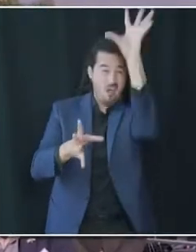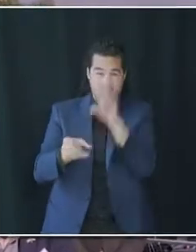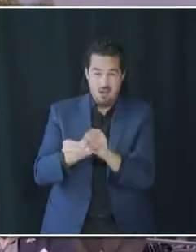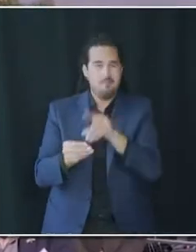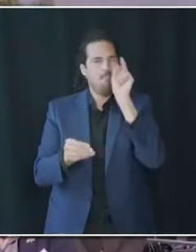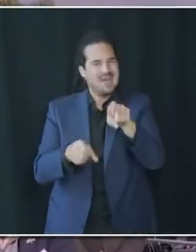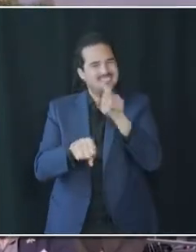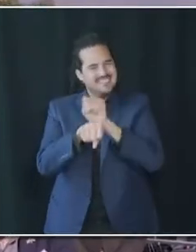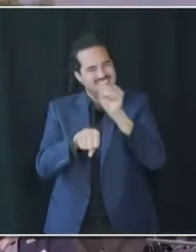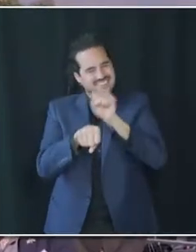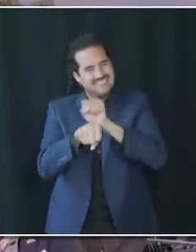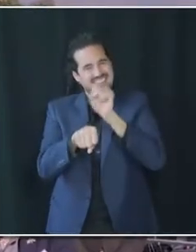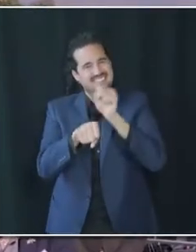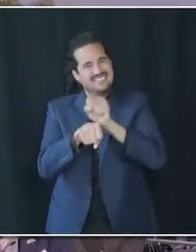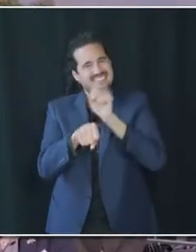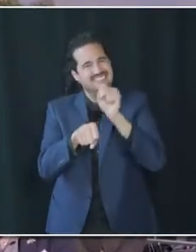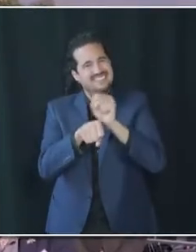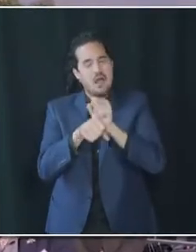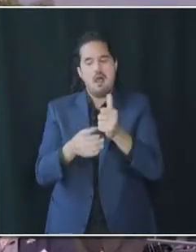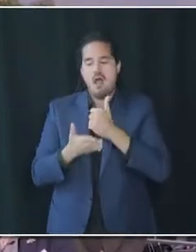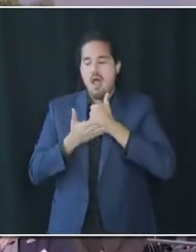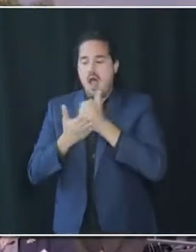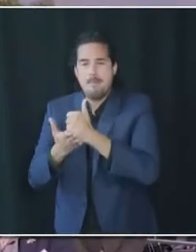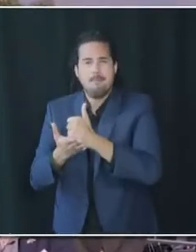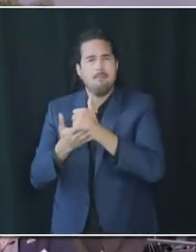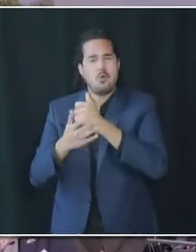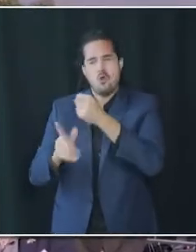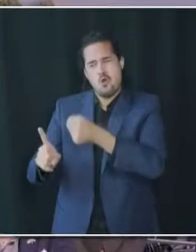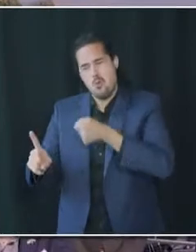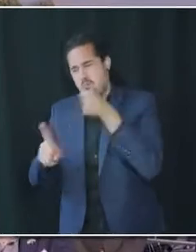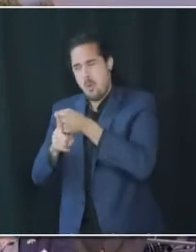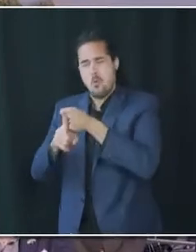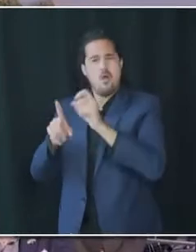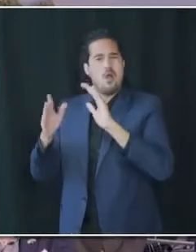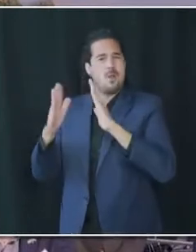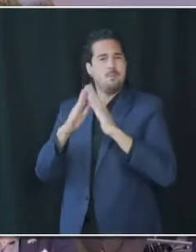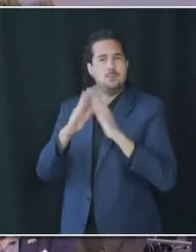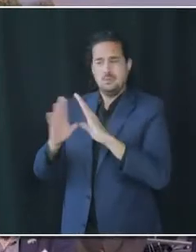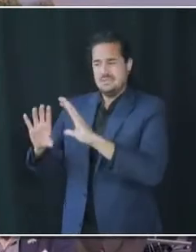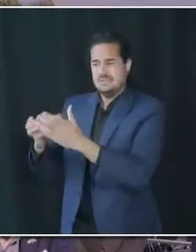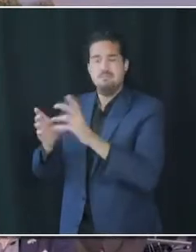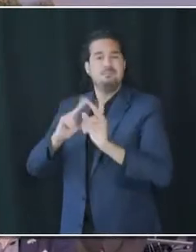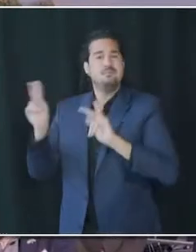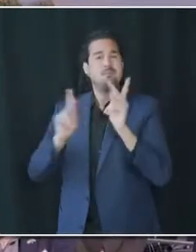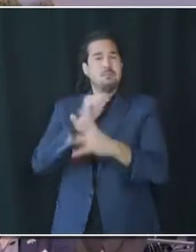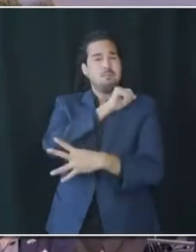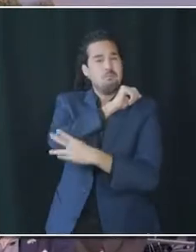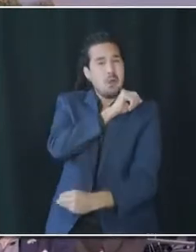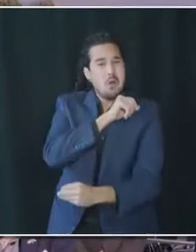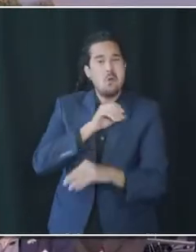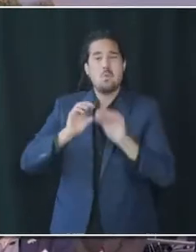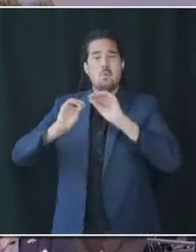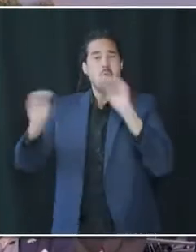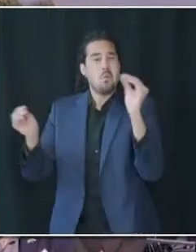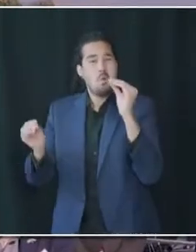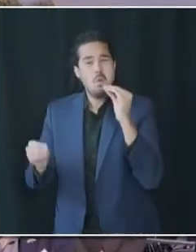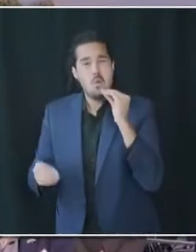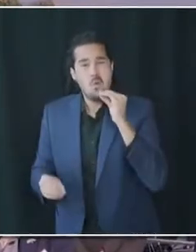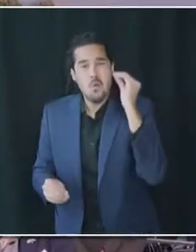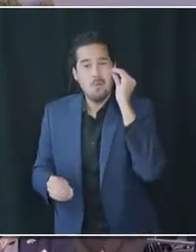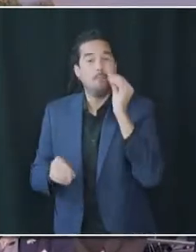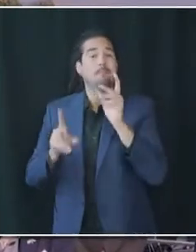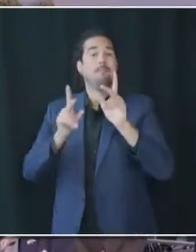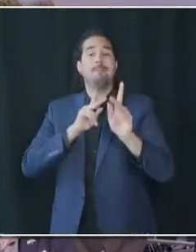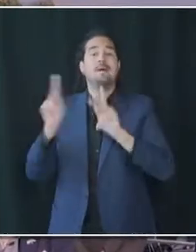los marginalizados los que no tienen techo y hasta los que viven en mansiones tengan la capacidad de que